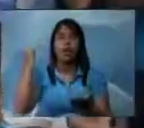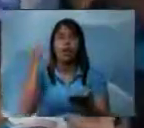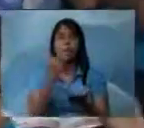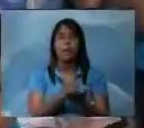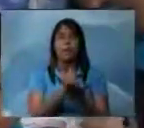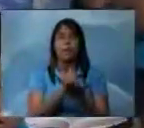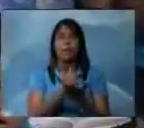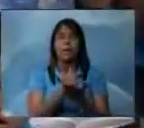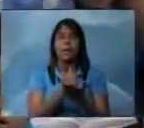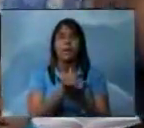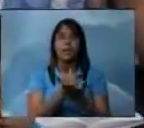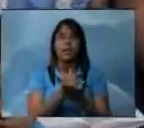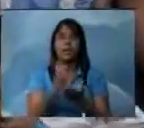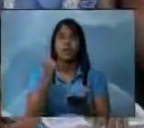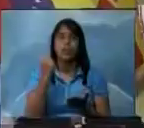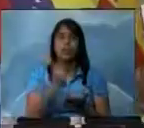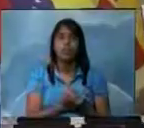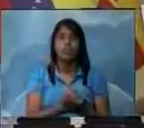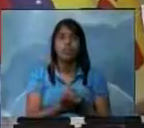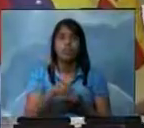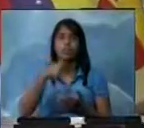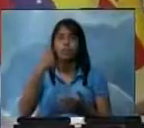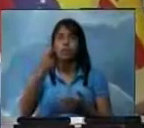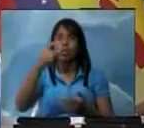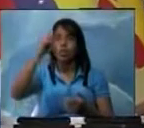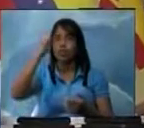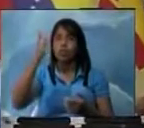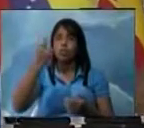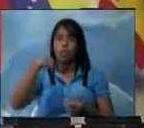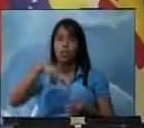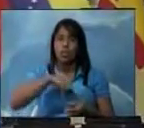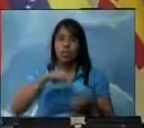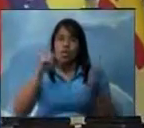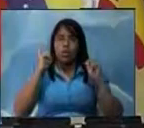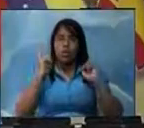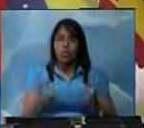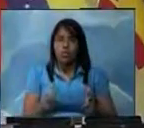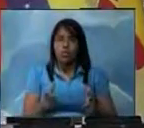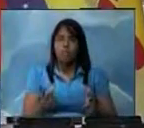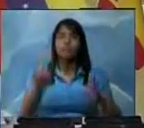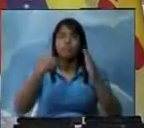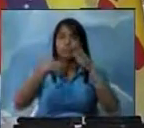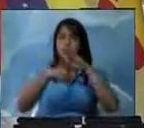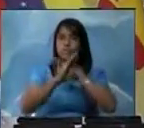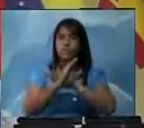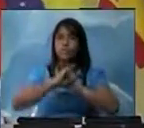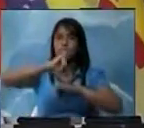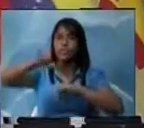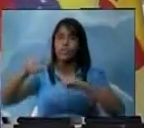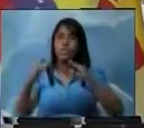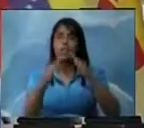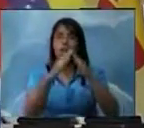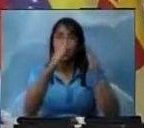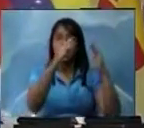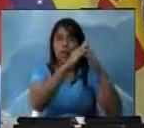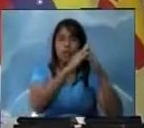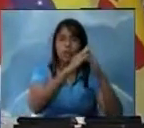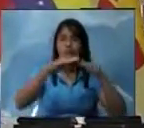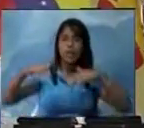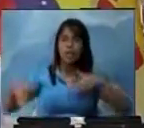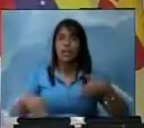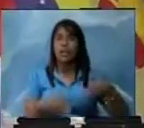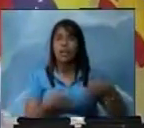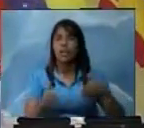Alabado sea Dios. Cuando Dios nos ordenó subir a Jerusalén, el camino